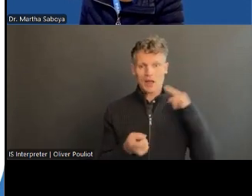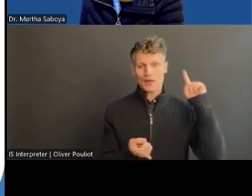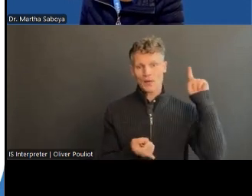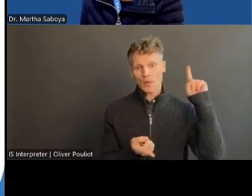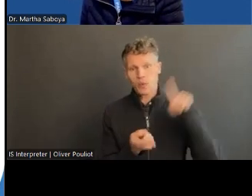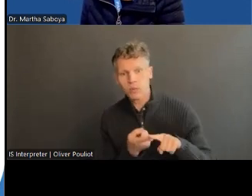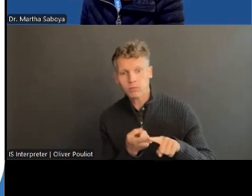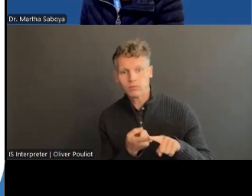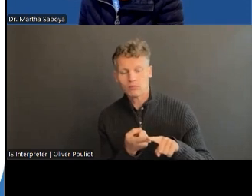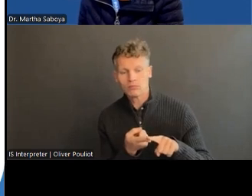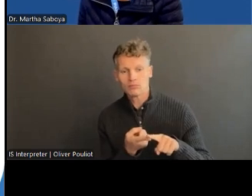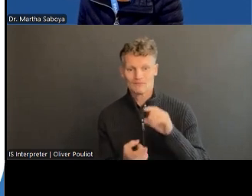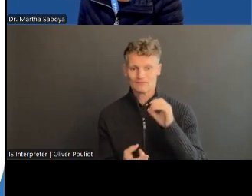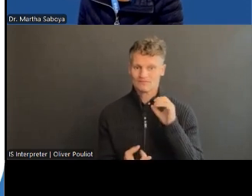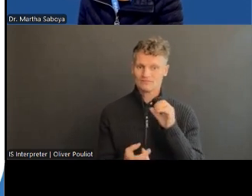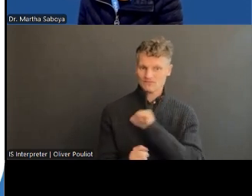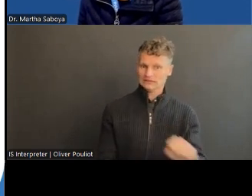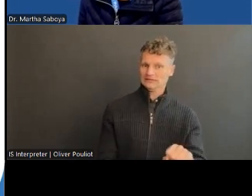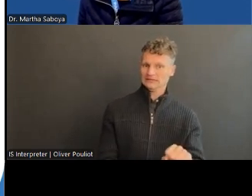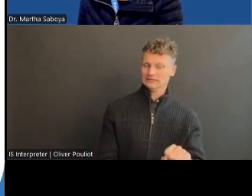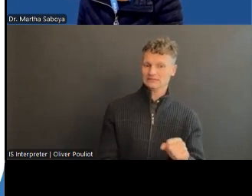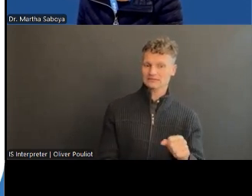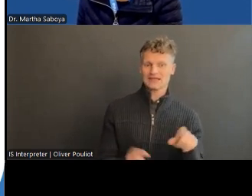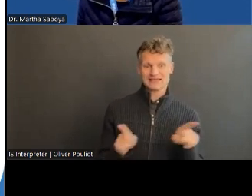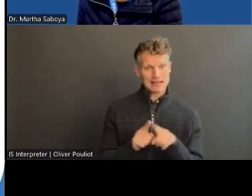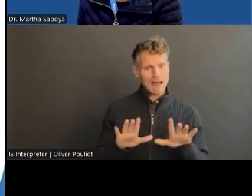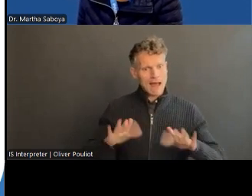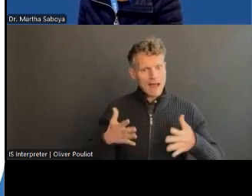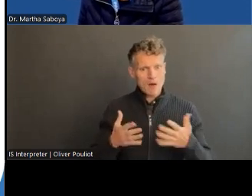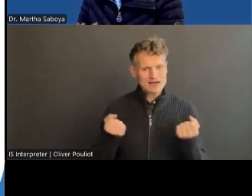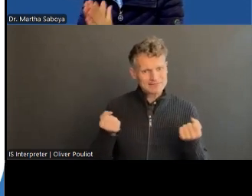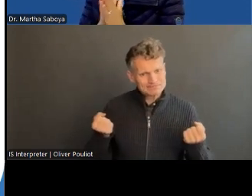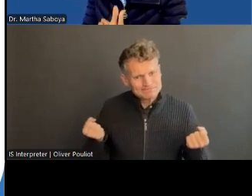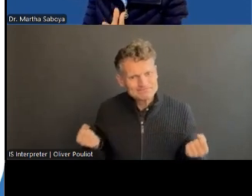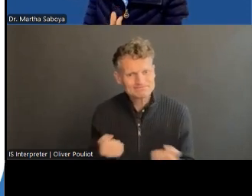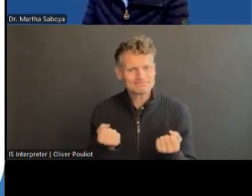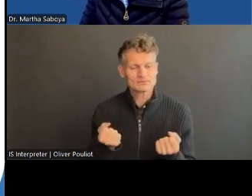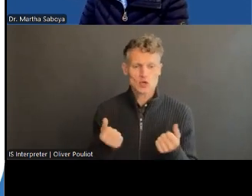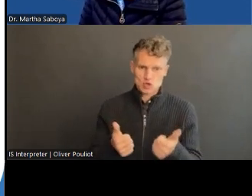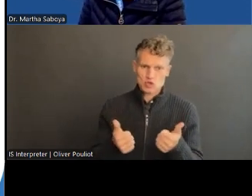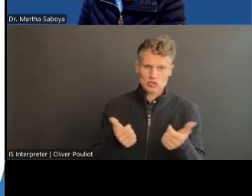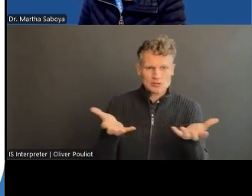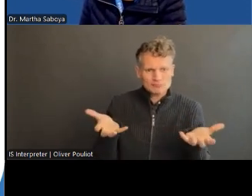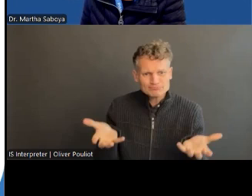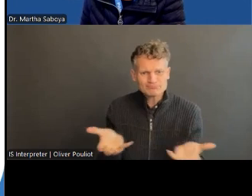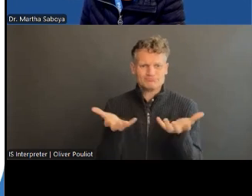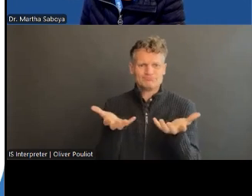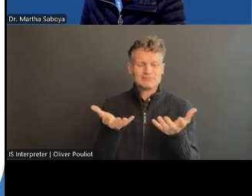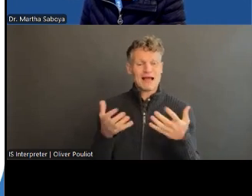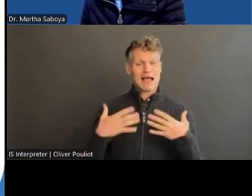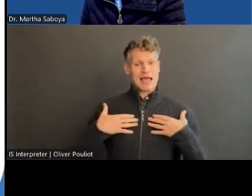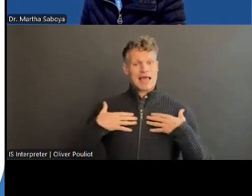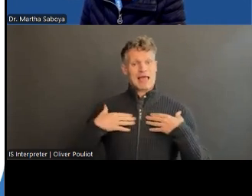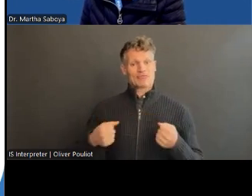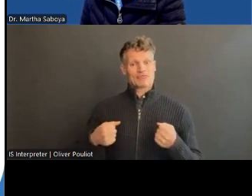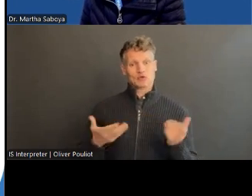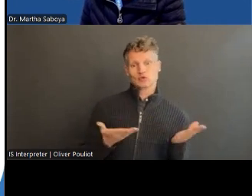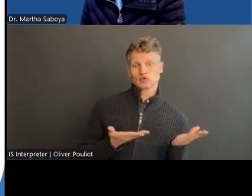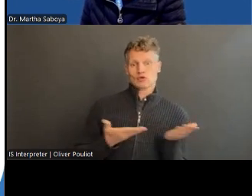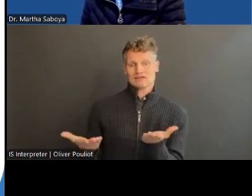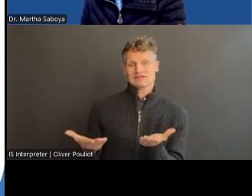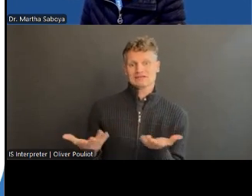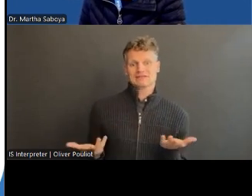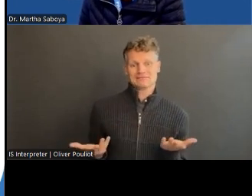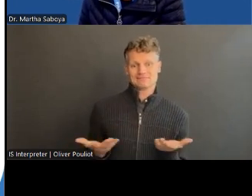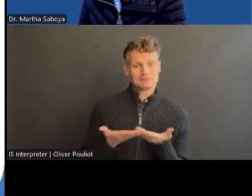en 4 líneas principales de acción, que es fortalecer los servicios integrados de salud con el enfoque